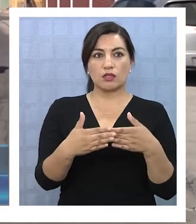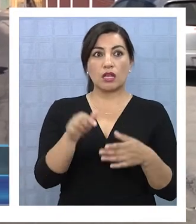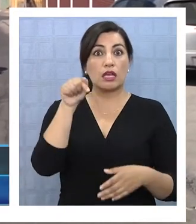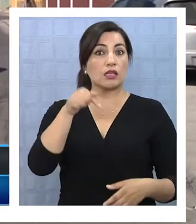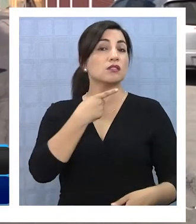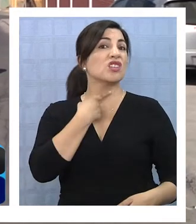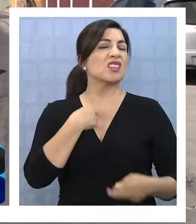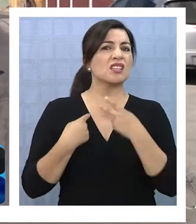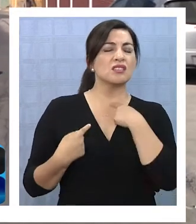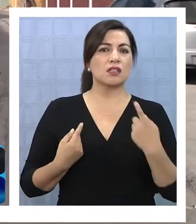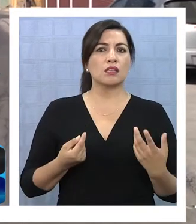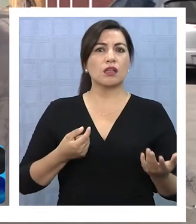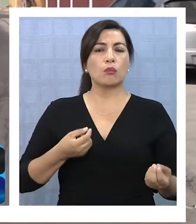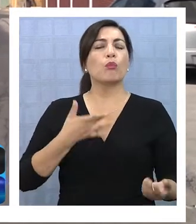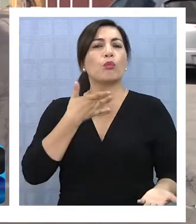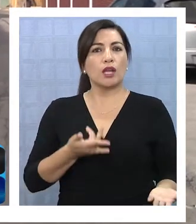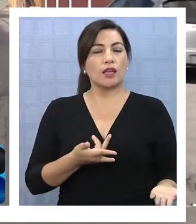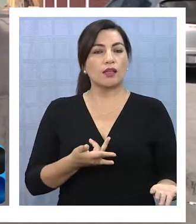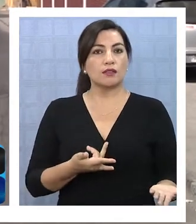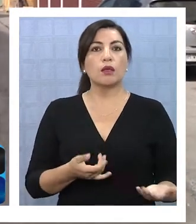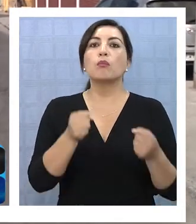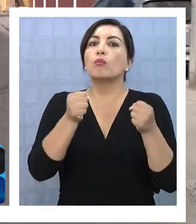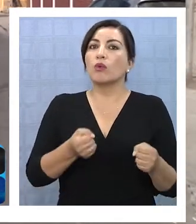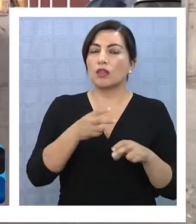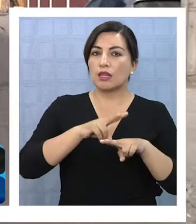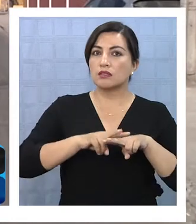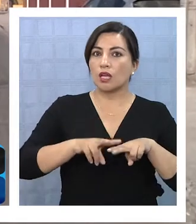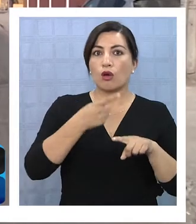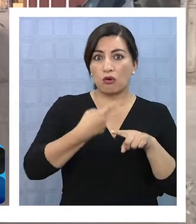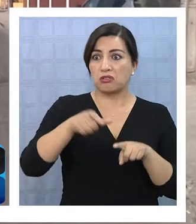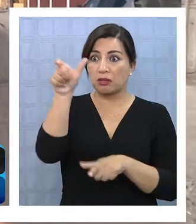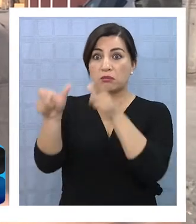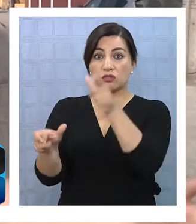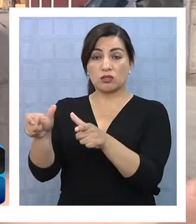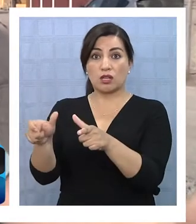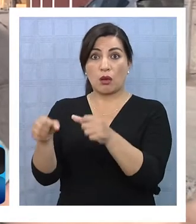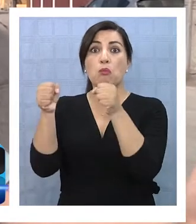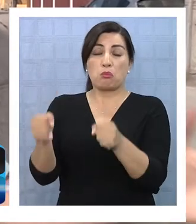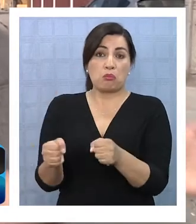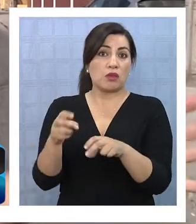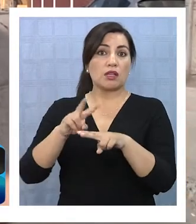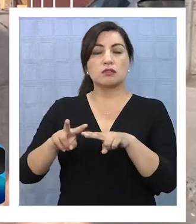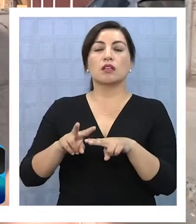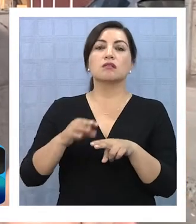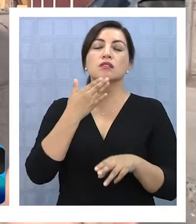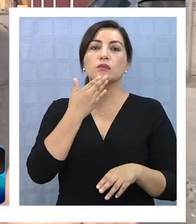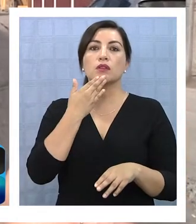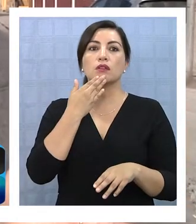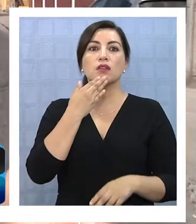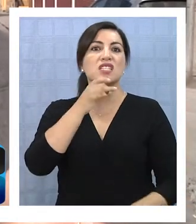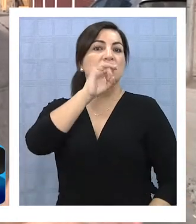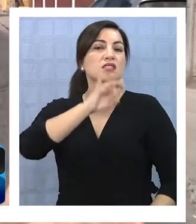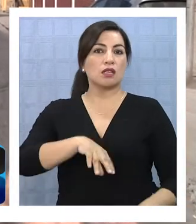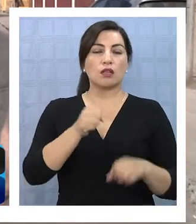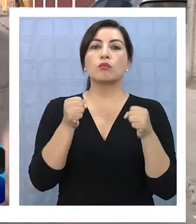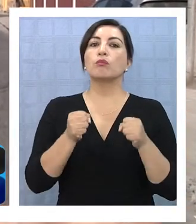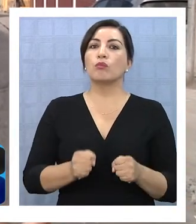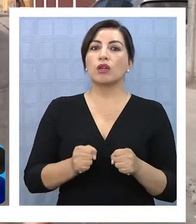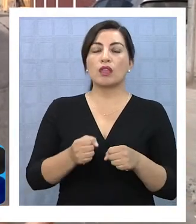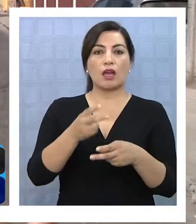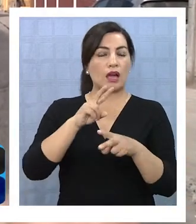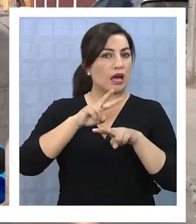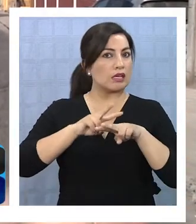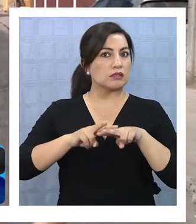este proyecto es proyecto que es muy replicable. O nosotros no vemos hoy día razón por la cual Chile no debería dar un giro hacia una producción